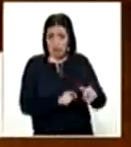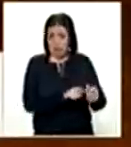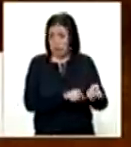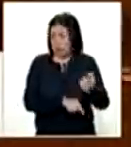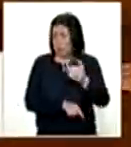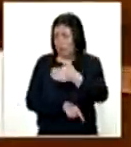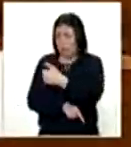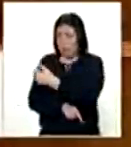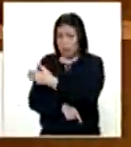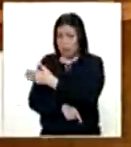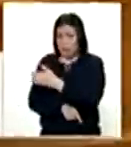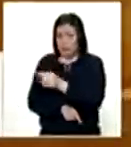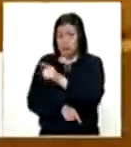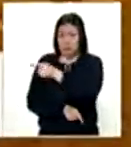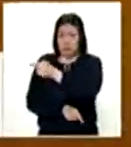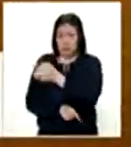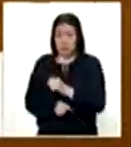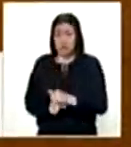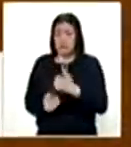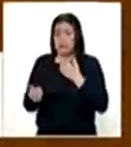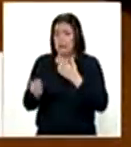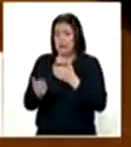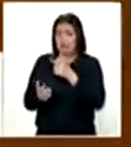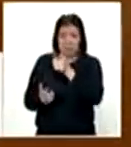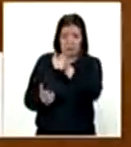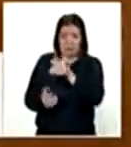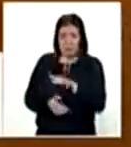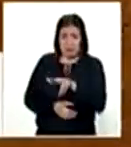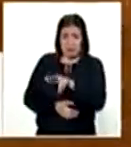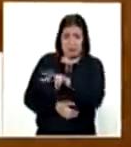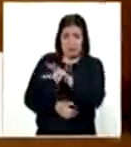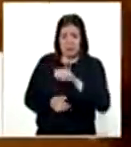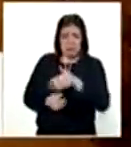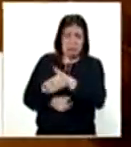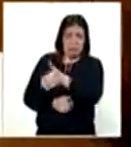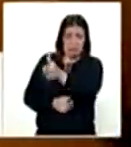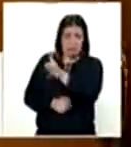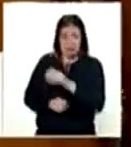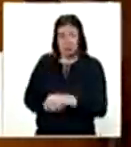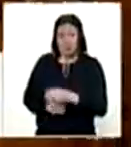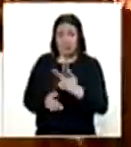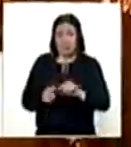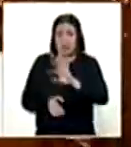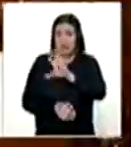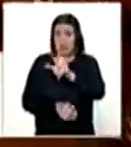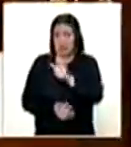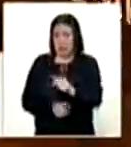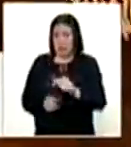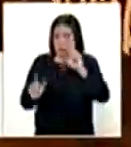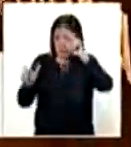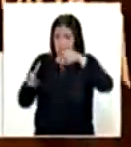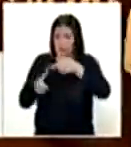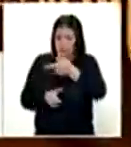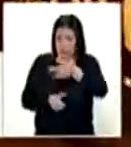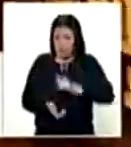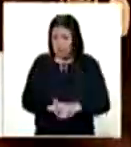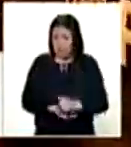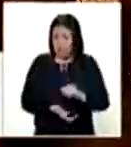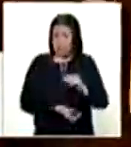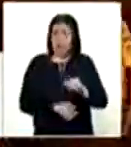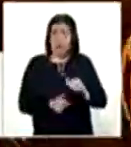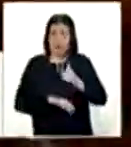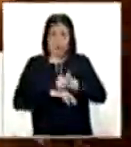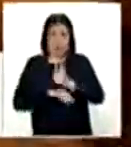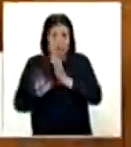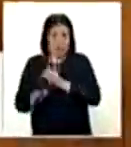Dobló hacia la derecha y avanzó cerca de 30 metros para finalmente asaltar a la congresista Beteta y su